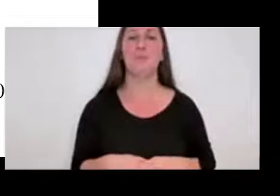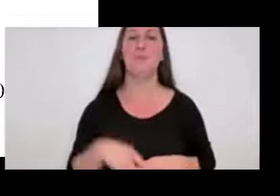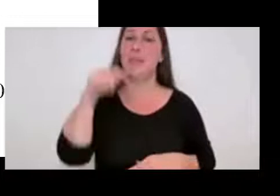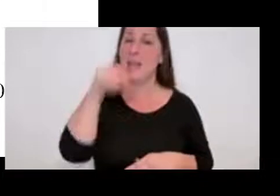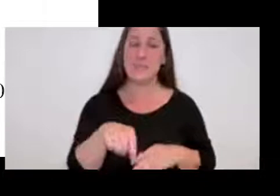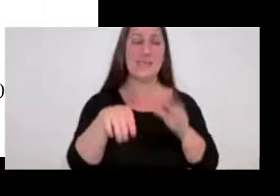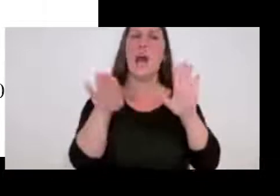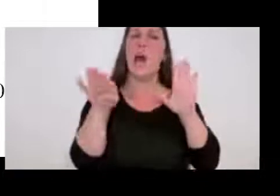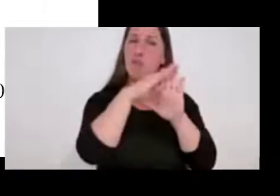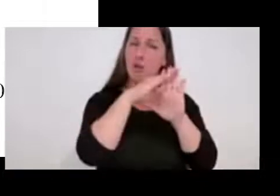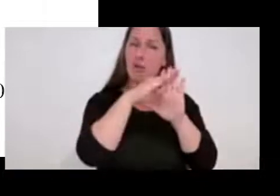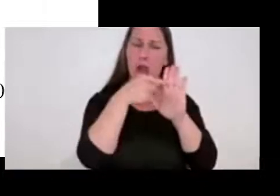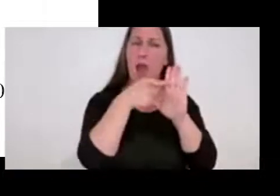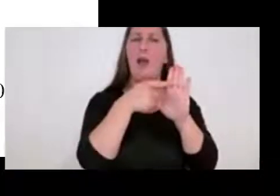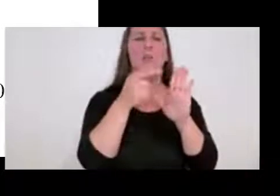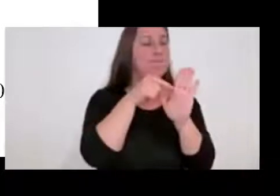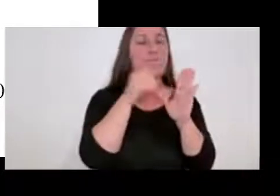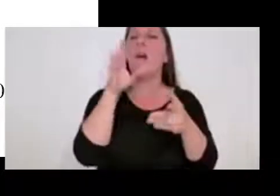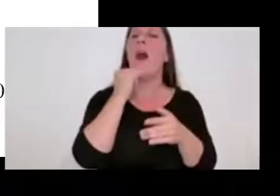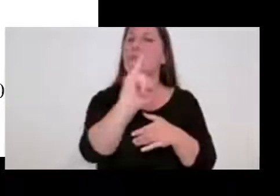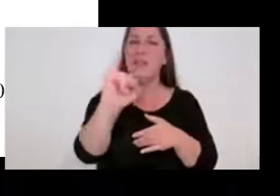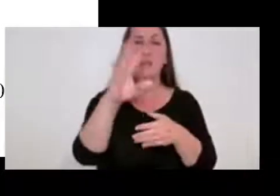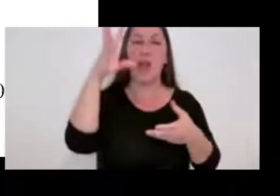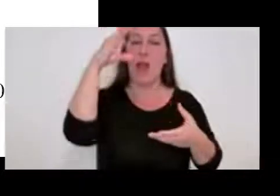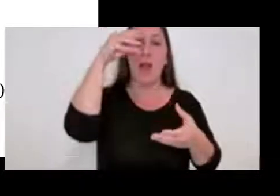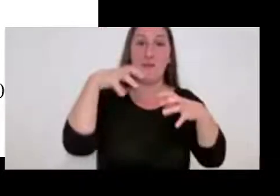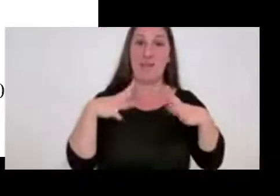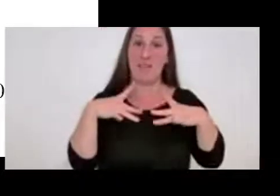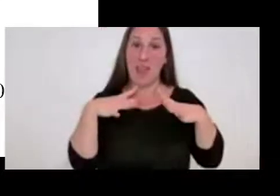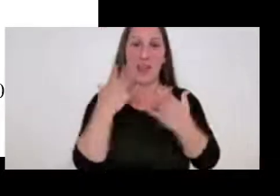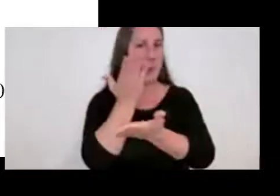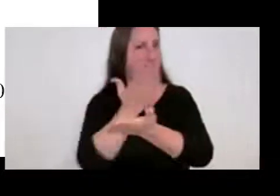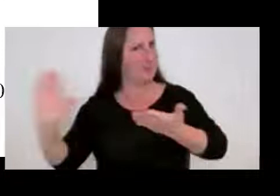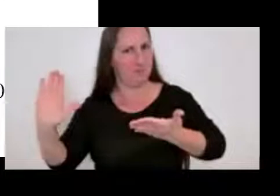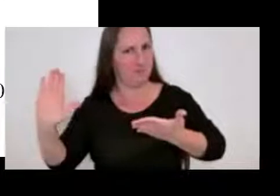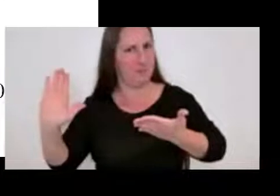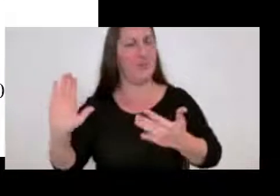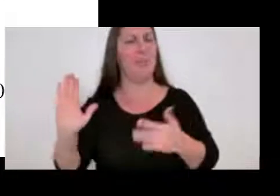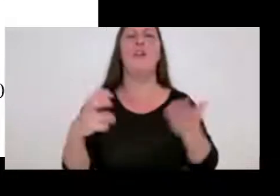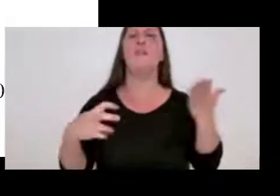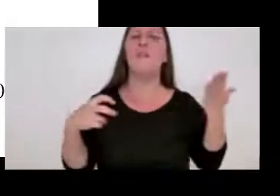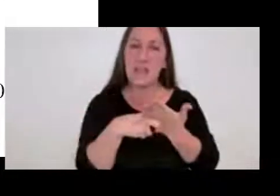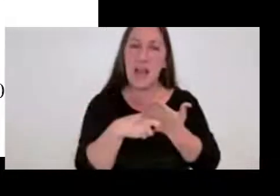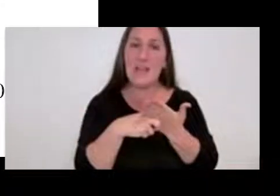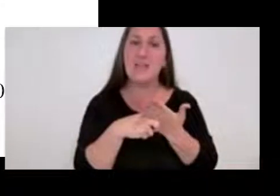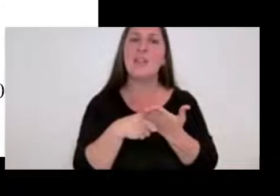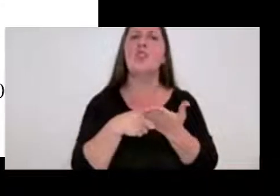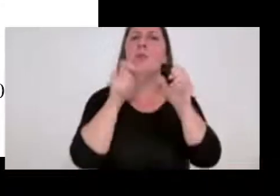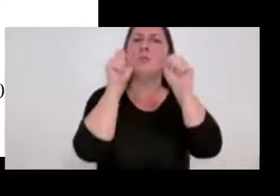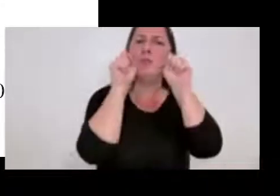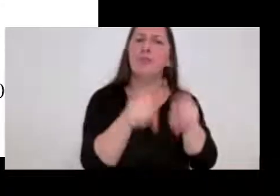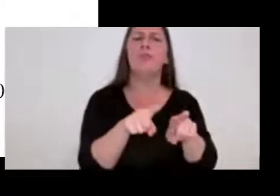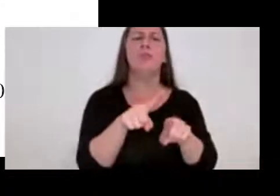expresamente deja fuera de la feria y nos lo dice, la fiscalización correspondiente